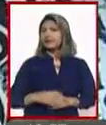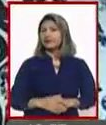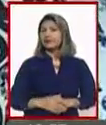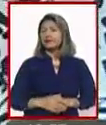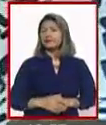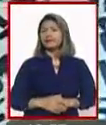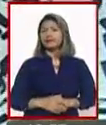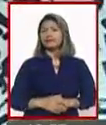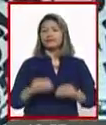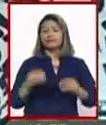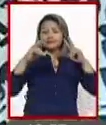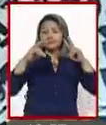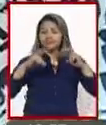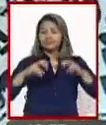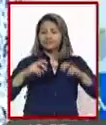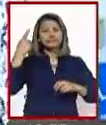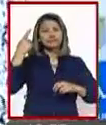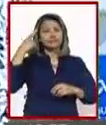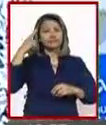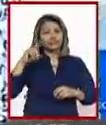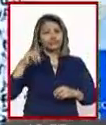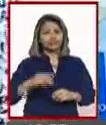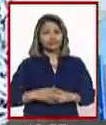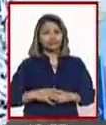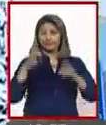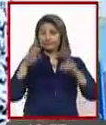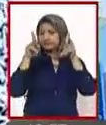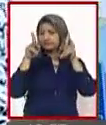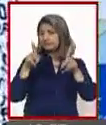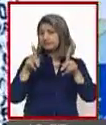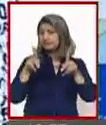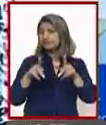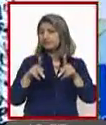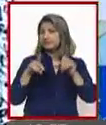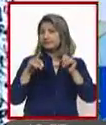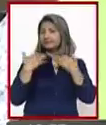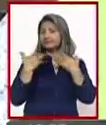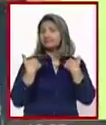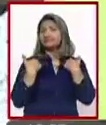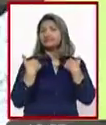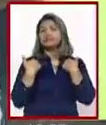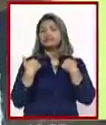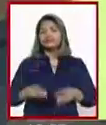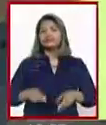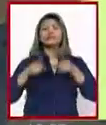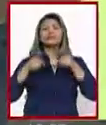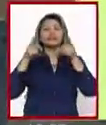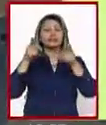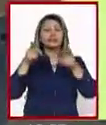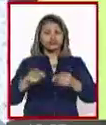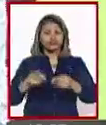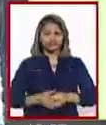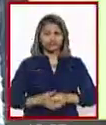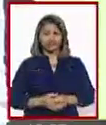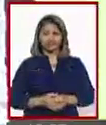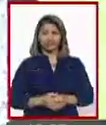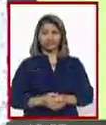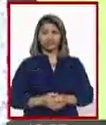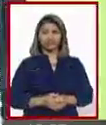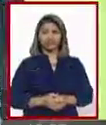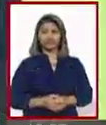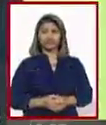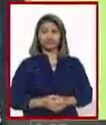para que haga su propia investigación y para que la persona víctima haga su denuncia correspondiente. ¿Lo golpearon?